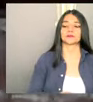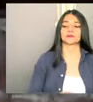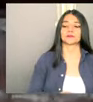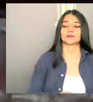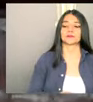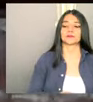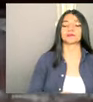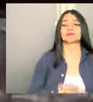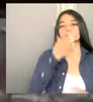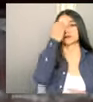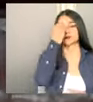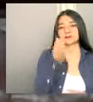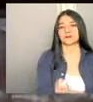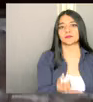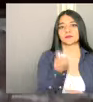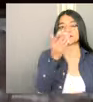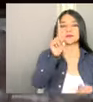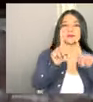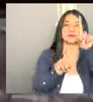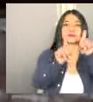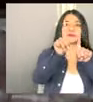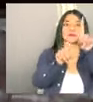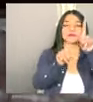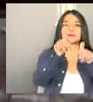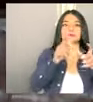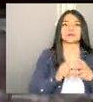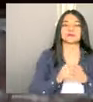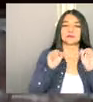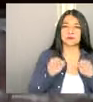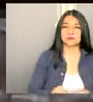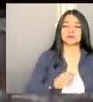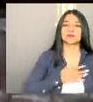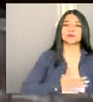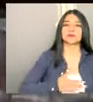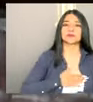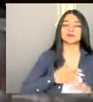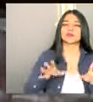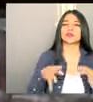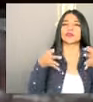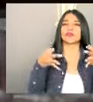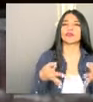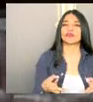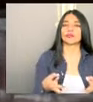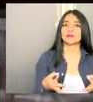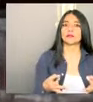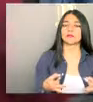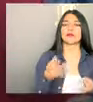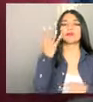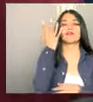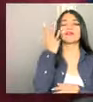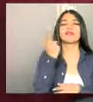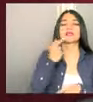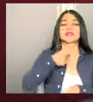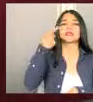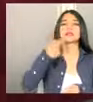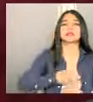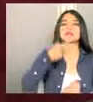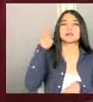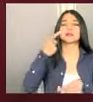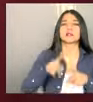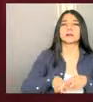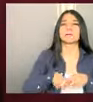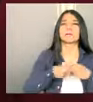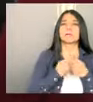Buenos días. Una pregunta, señor Guarderas. ¿Podría, por favor, enfatizarnos en qué momento o cuál es la fecha específica para el inicio de